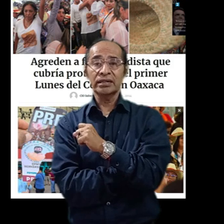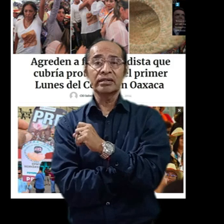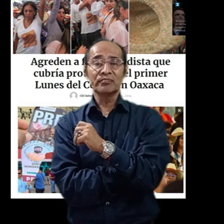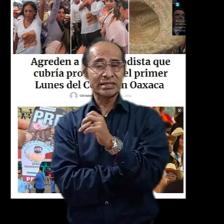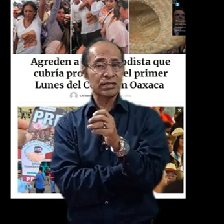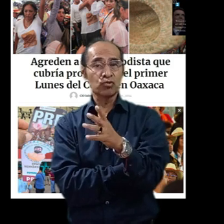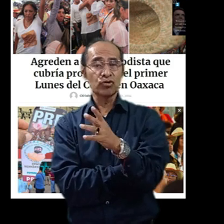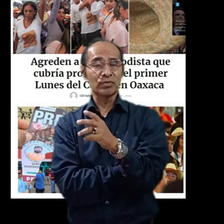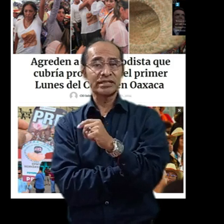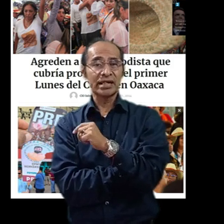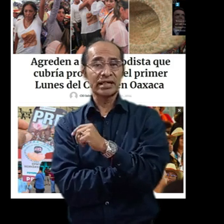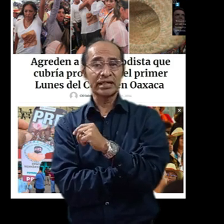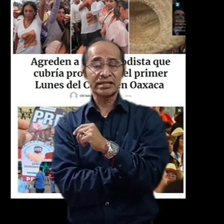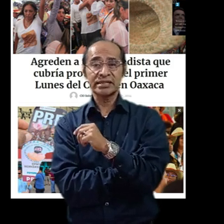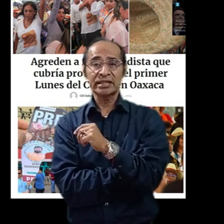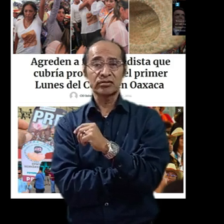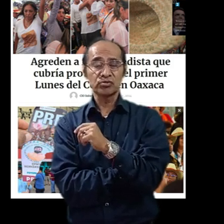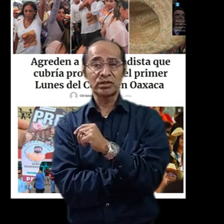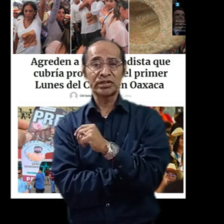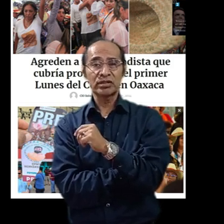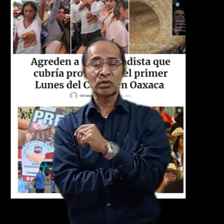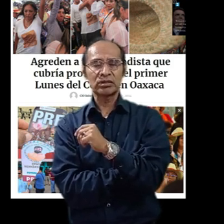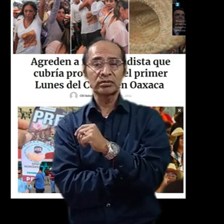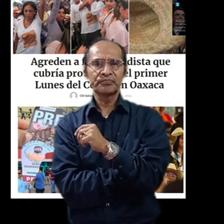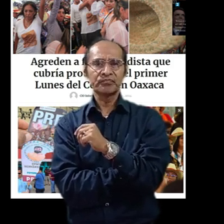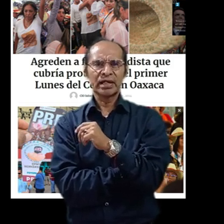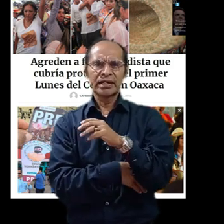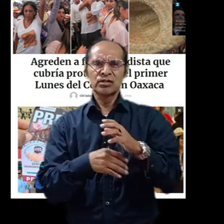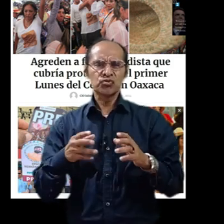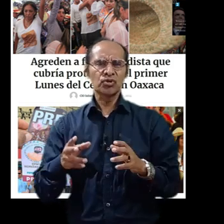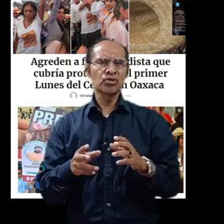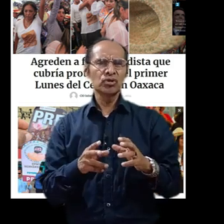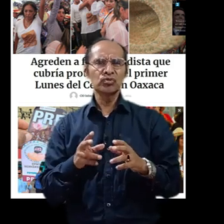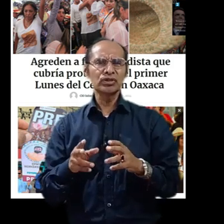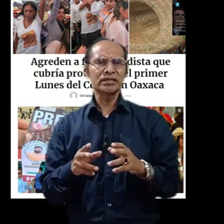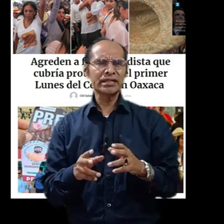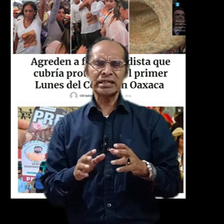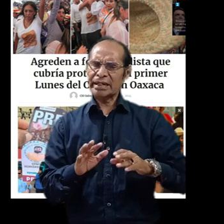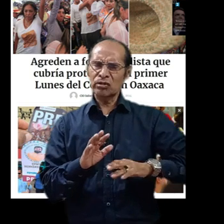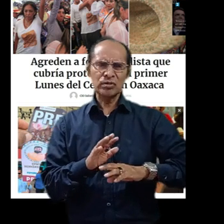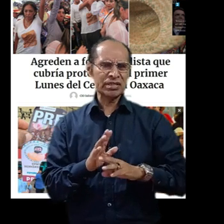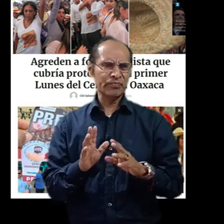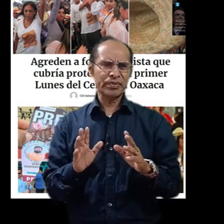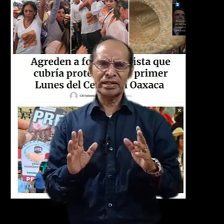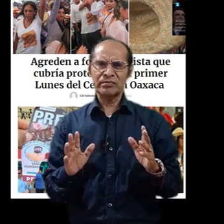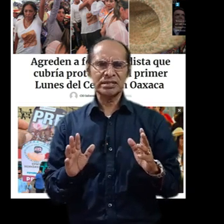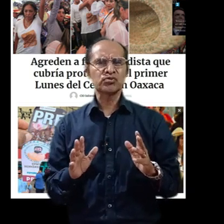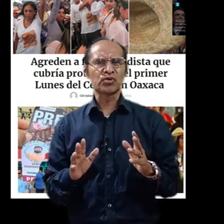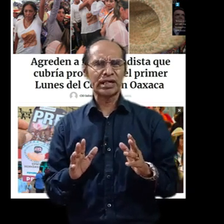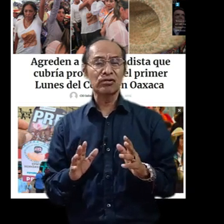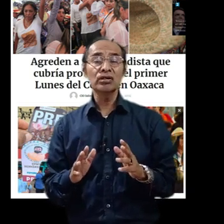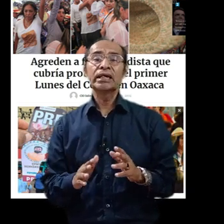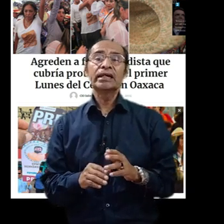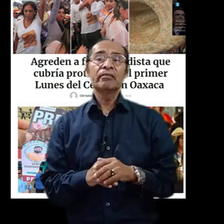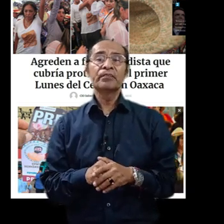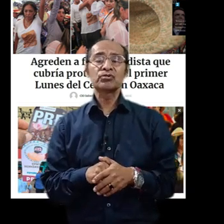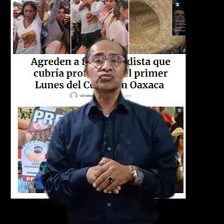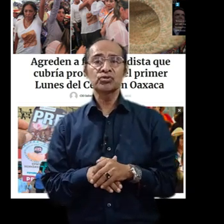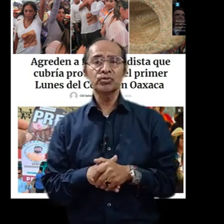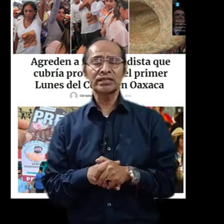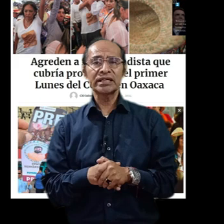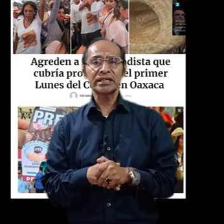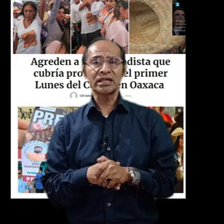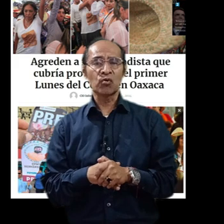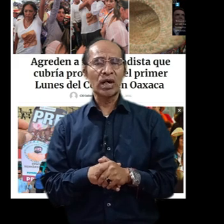Oaxaca mes de julio mes de la guelagetza en 2024 surgió un detalle como siempre a veces surge no